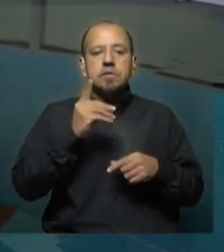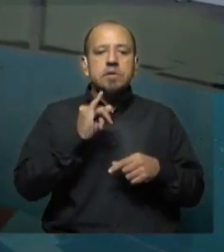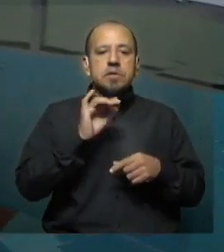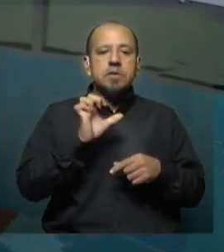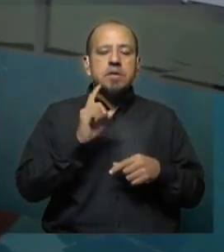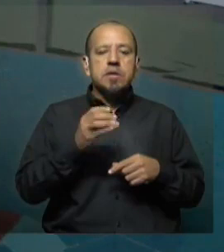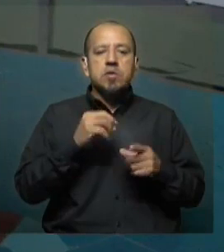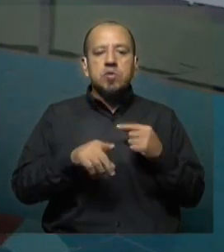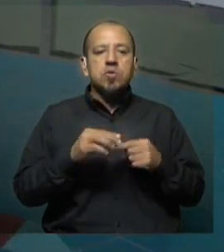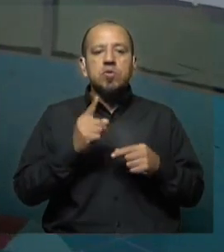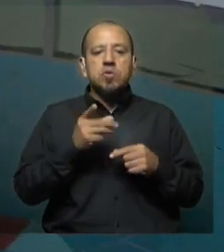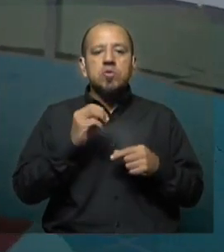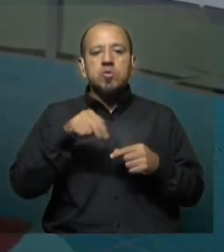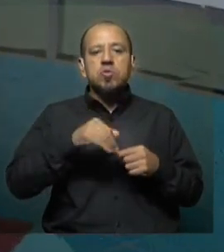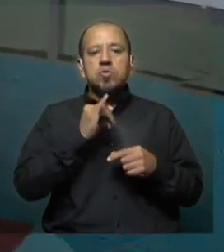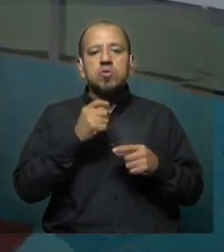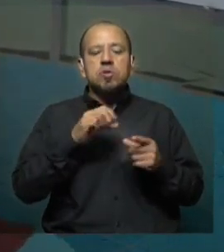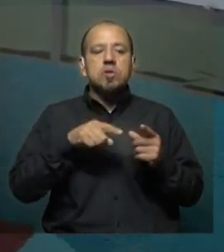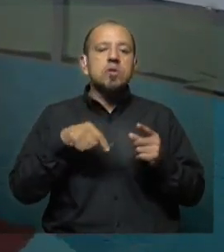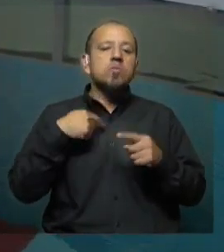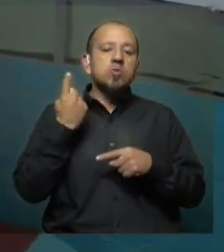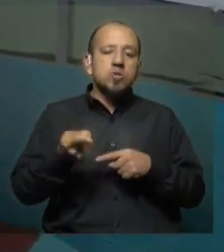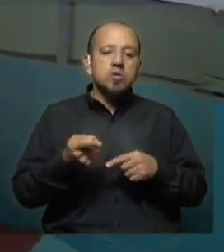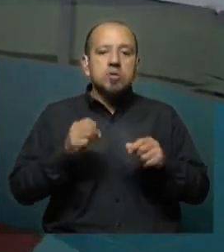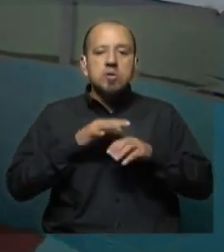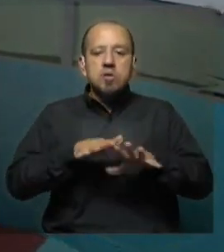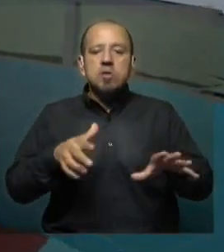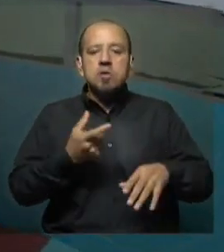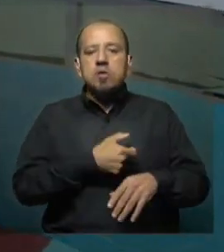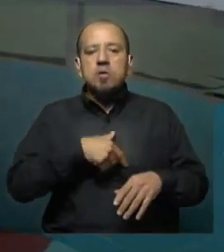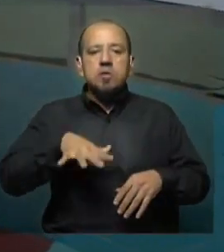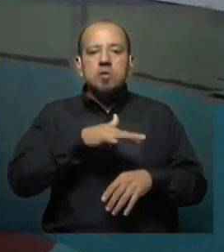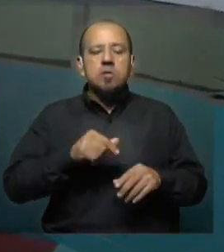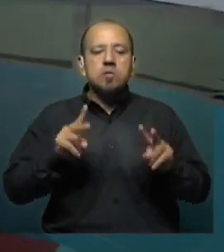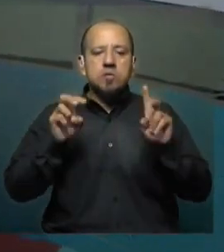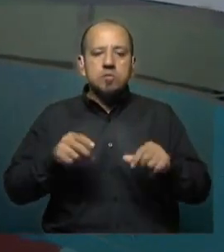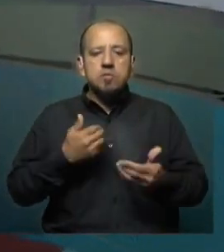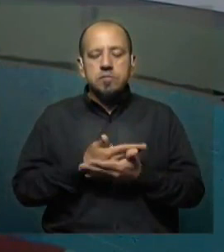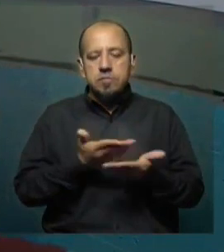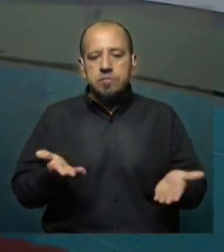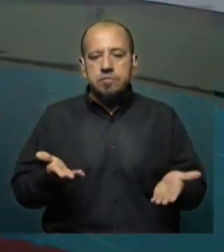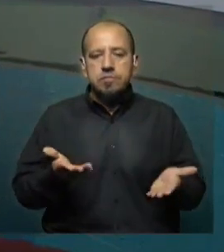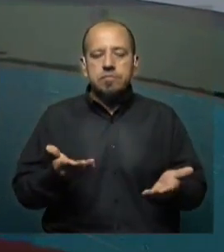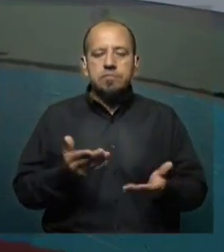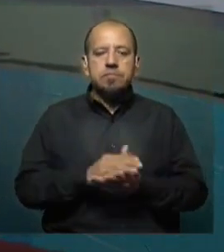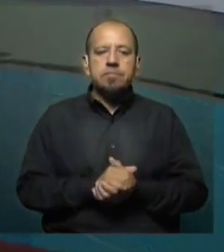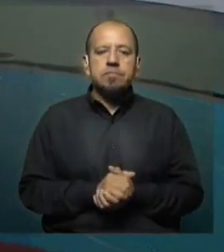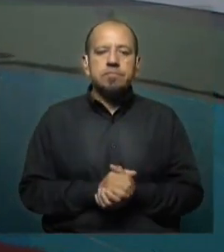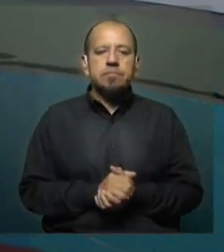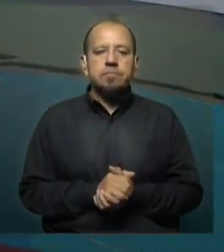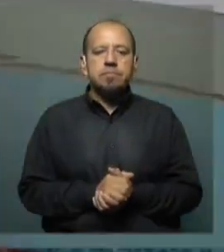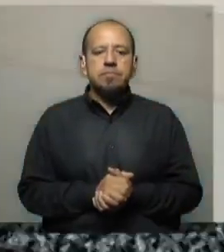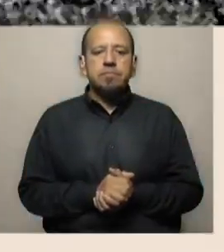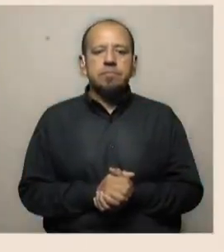hablar de los límites del humor la próxima temporada de las redes sociales y con este tape lo presentamos bienvenidos y bienvenidas al lado